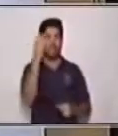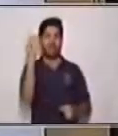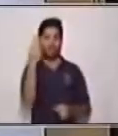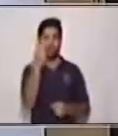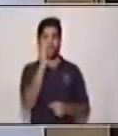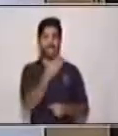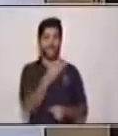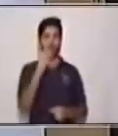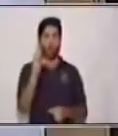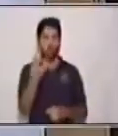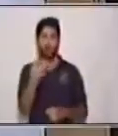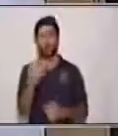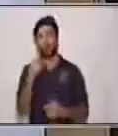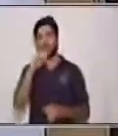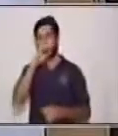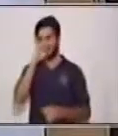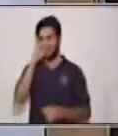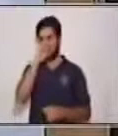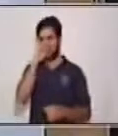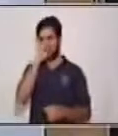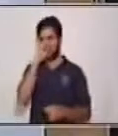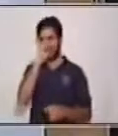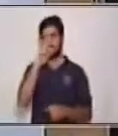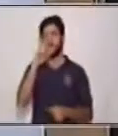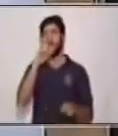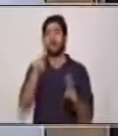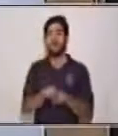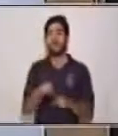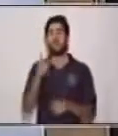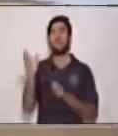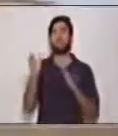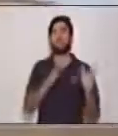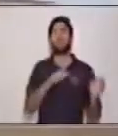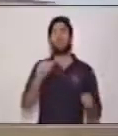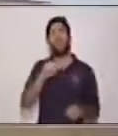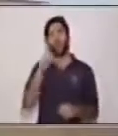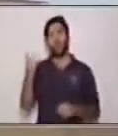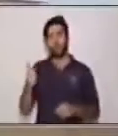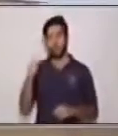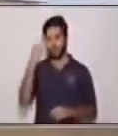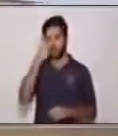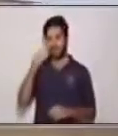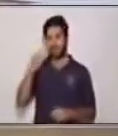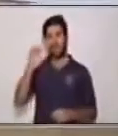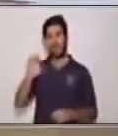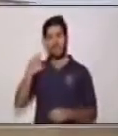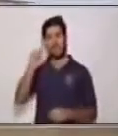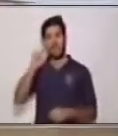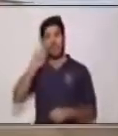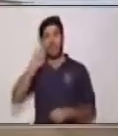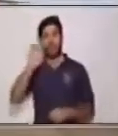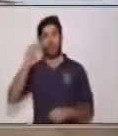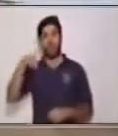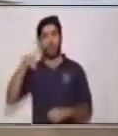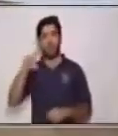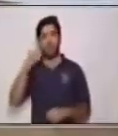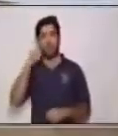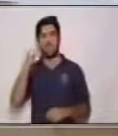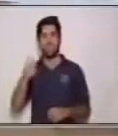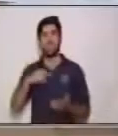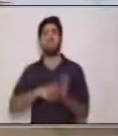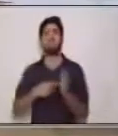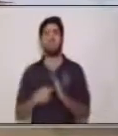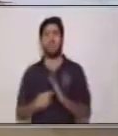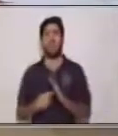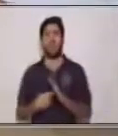Las secuencias, y esto es bien importante que lo identifiques porque más adelante vamos a ver la estructura y vamos a ver cómo es que